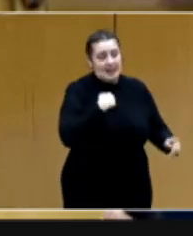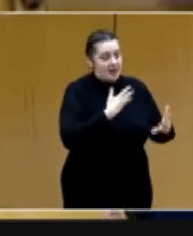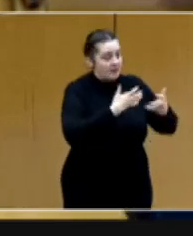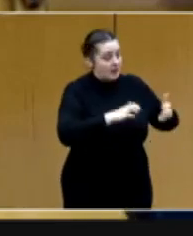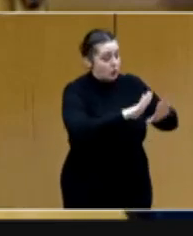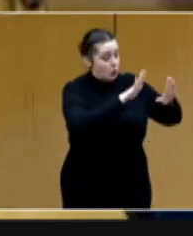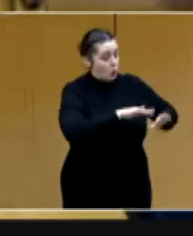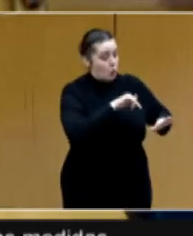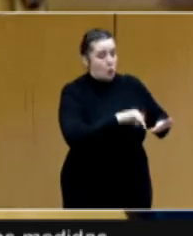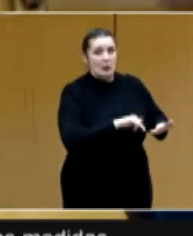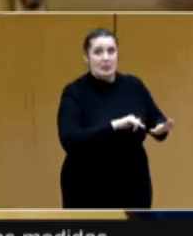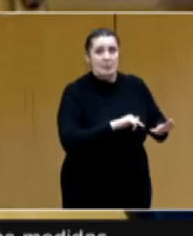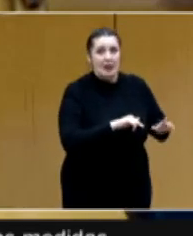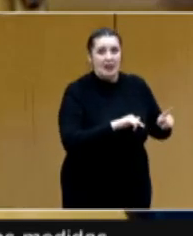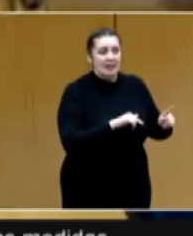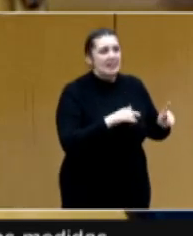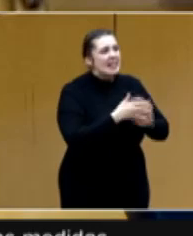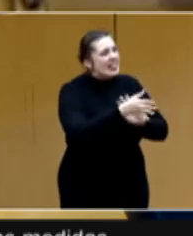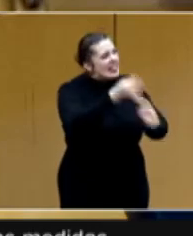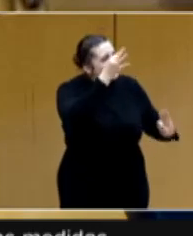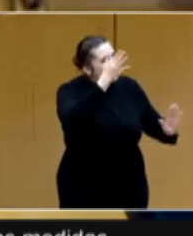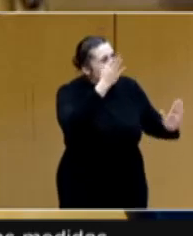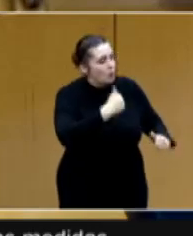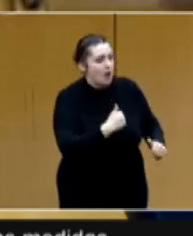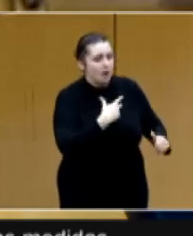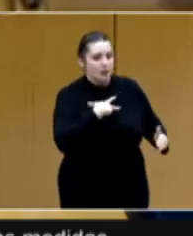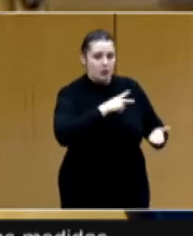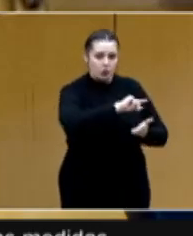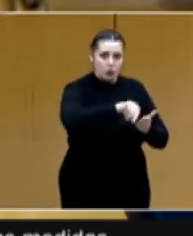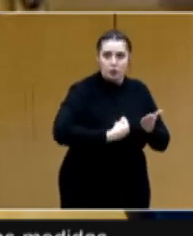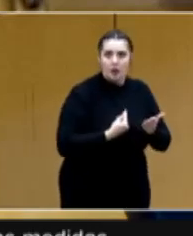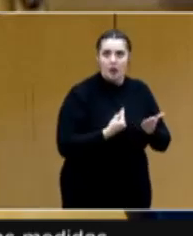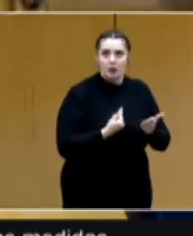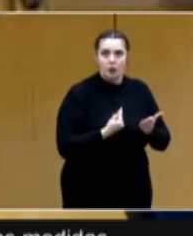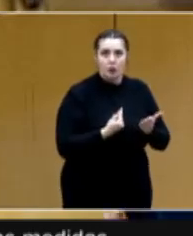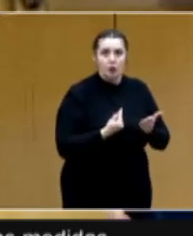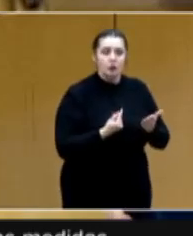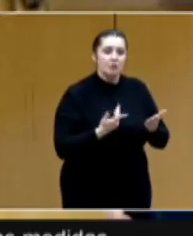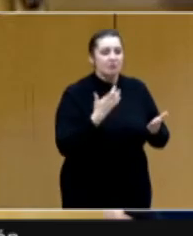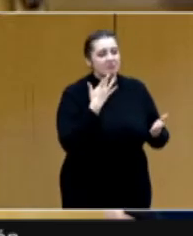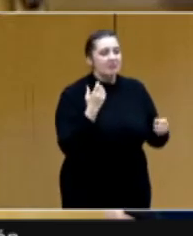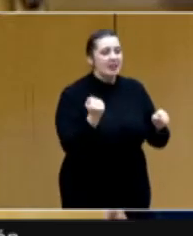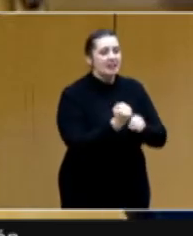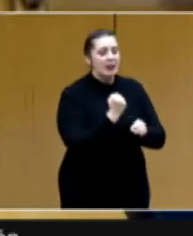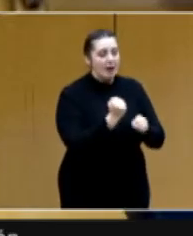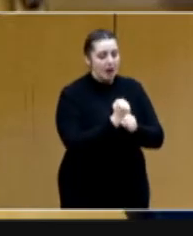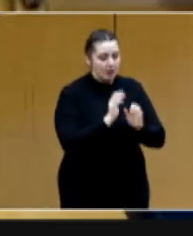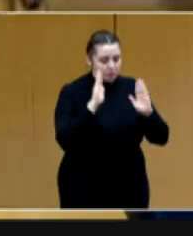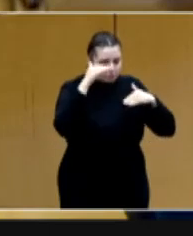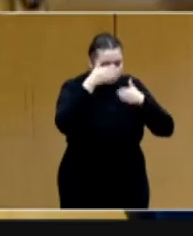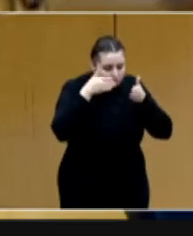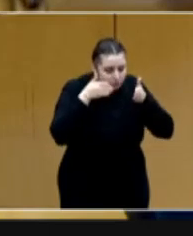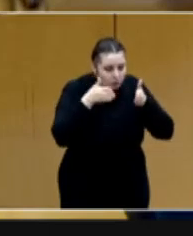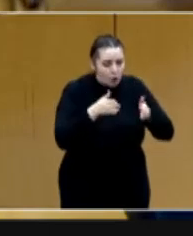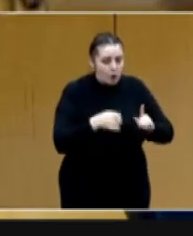legislativa no hay detalles los notarios están se están diríamos trabajando el tema para ir construyendo esas